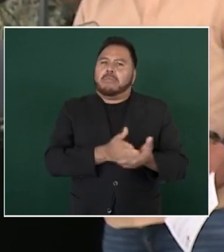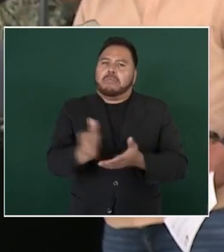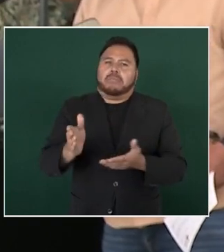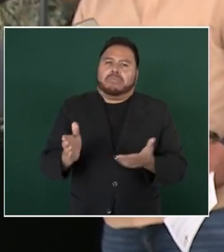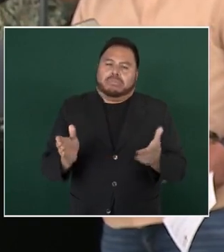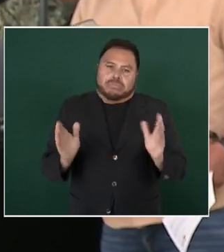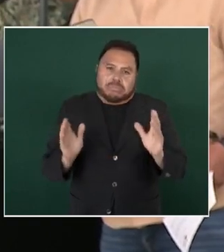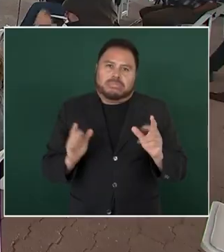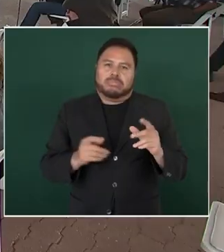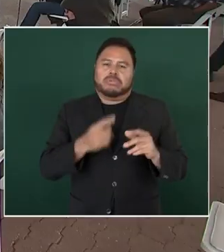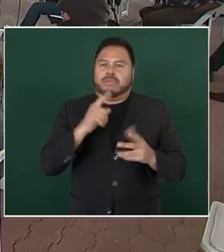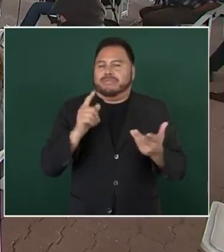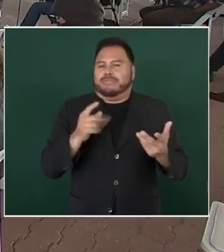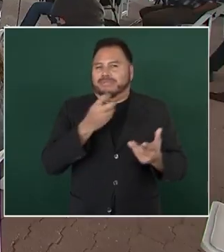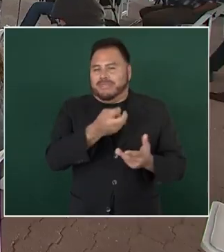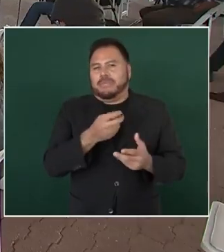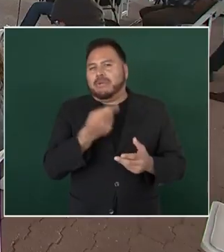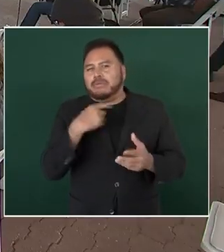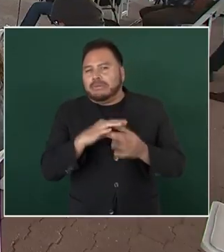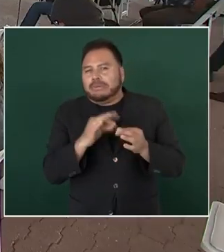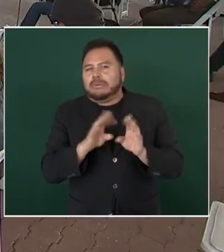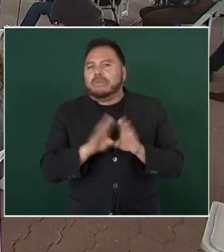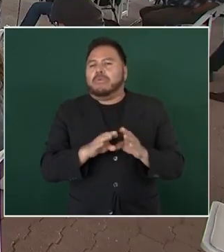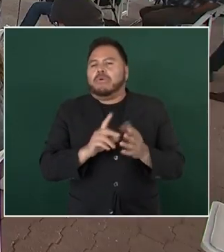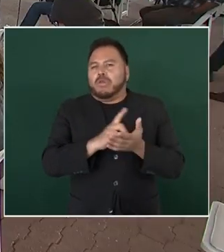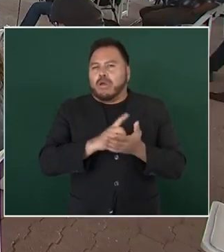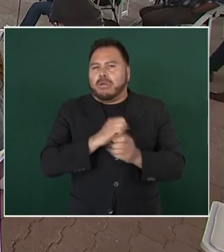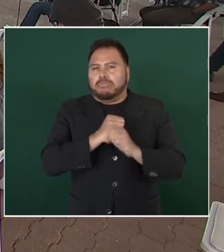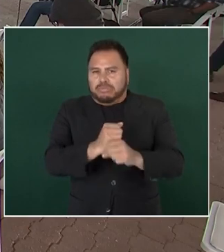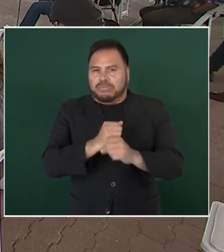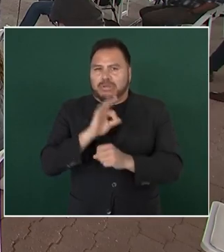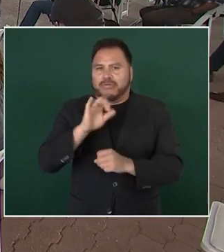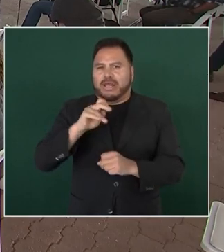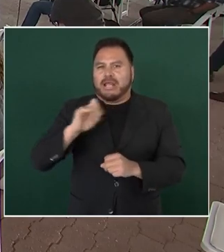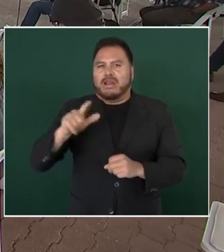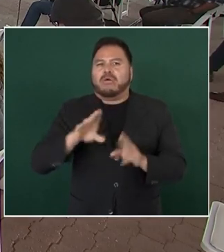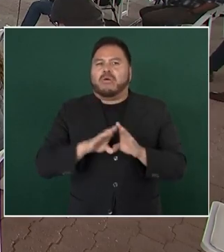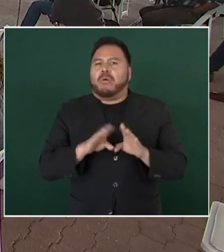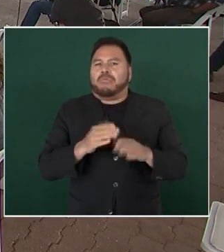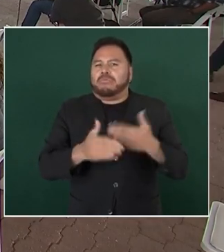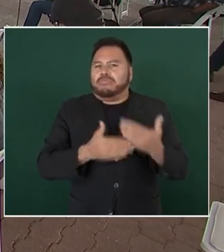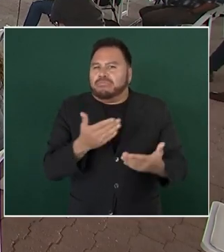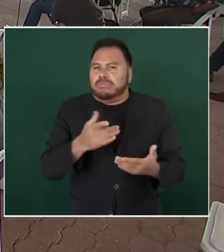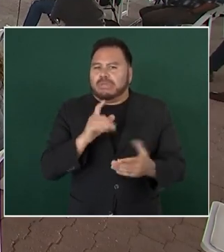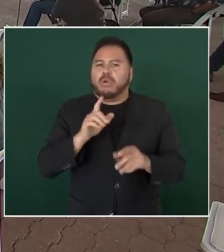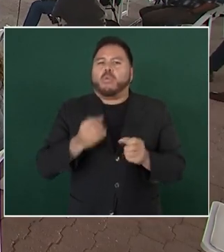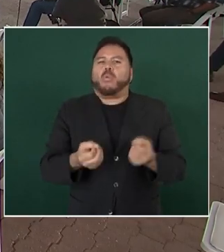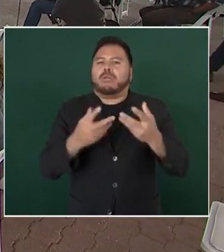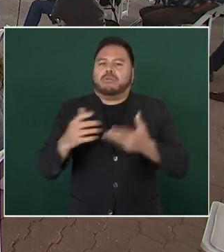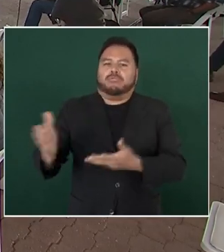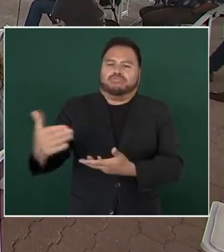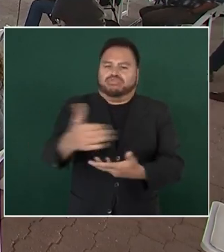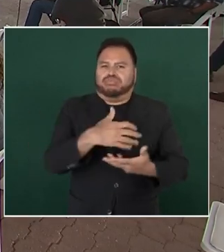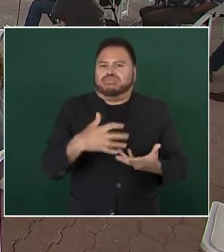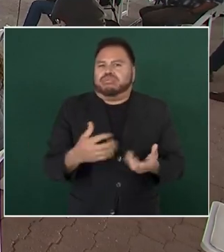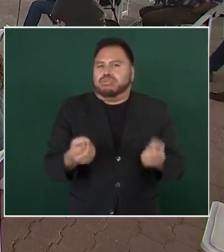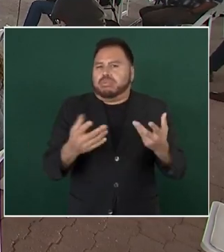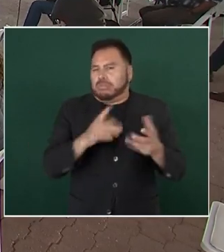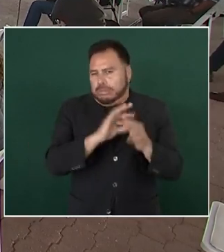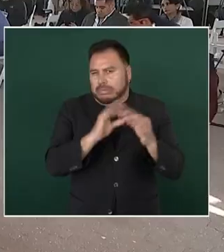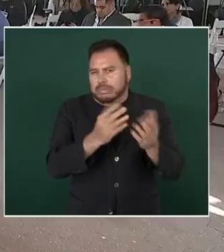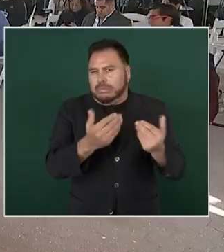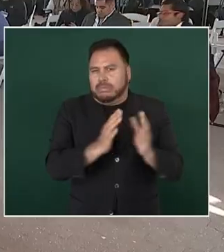otro producto. Entonces, conocer el estatus de cuánto lleva el decomiso de este producto químico. Gracias.